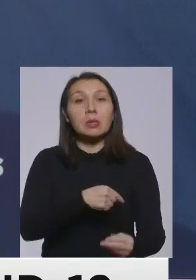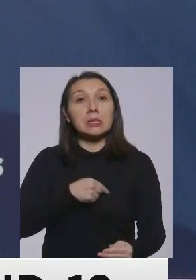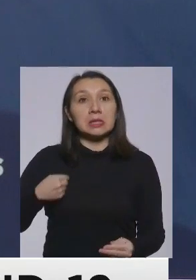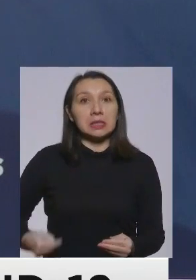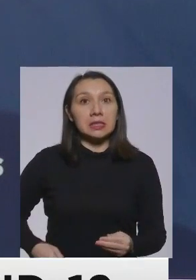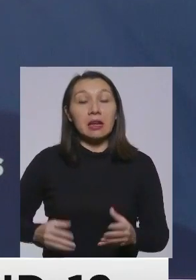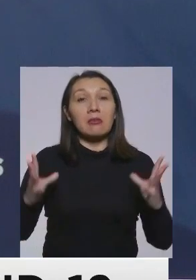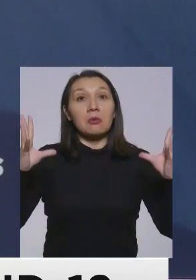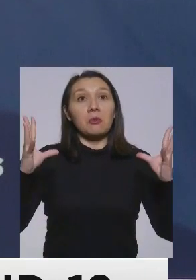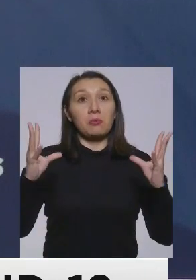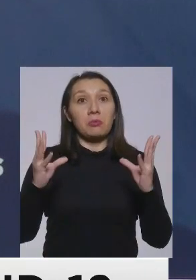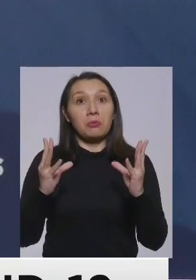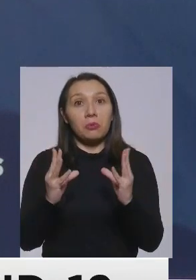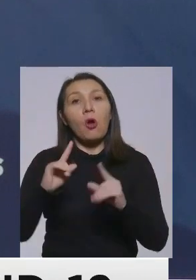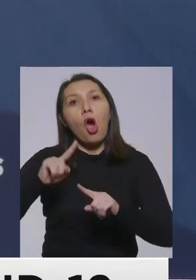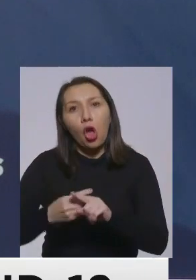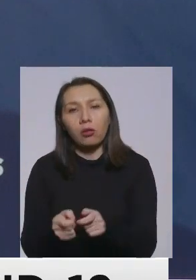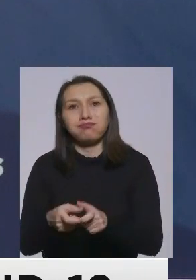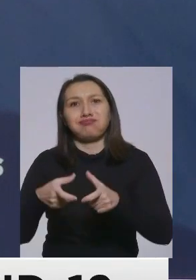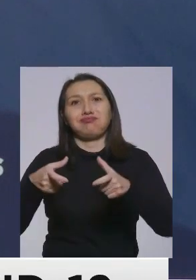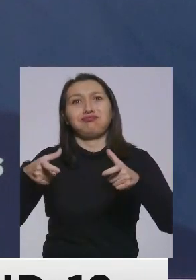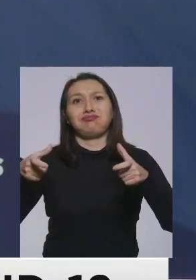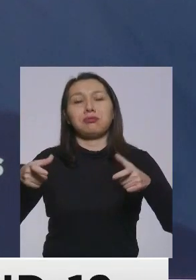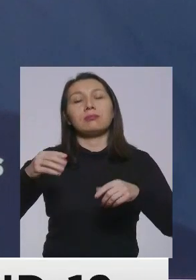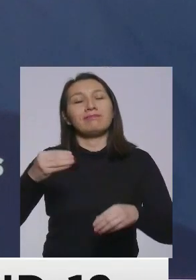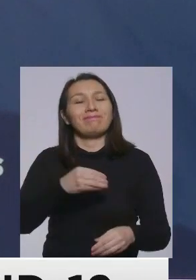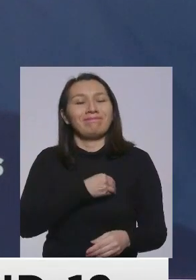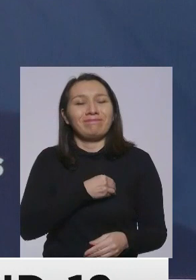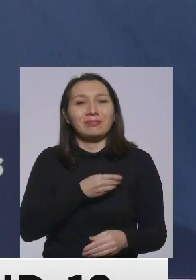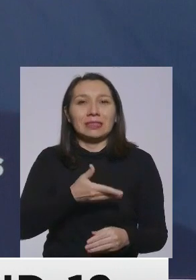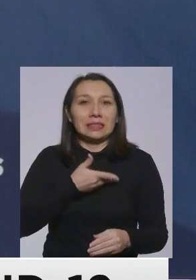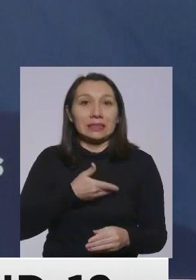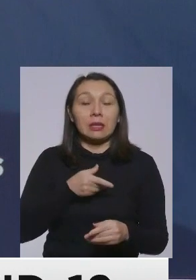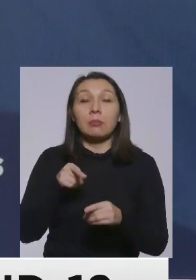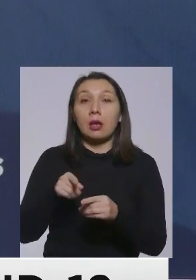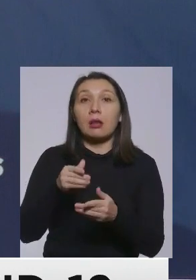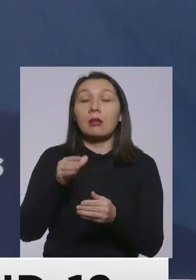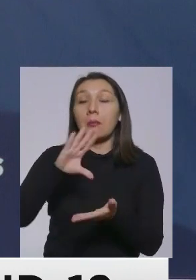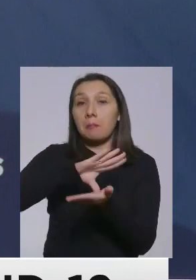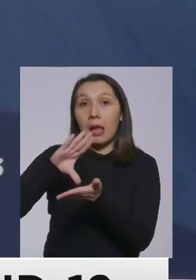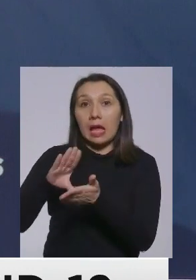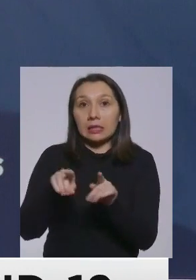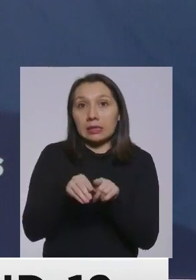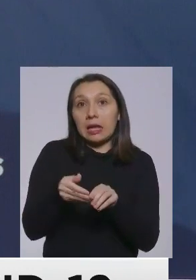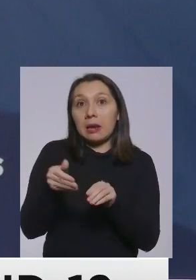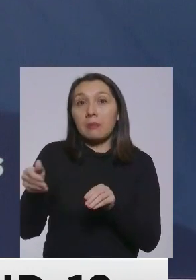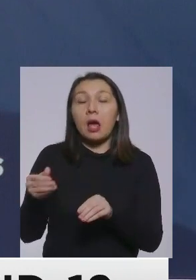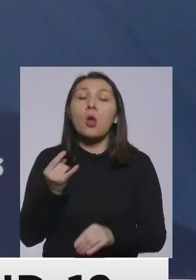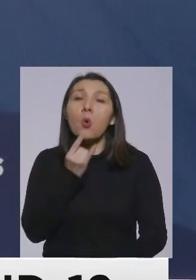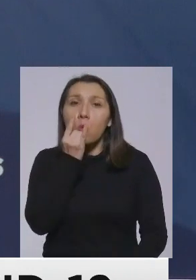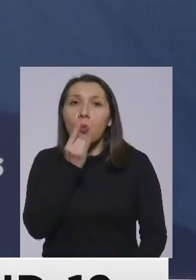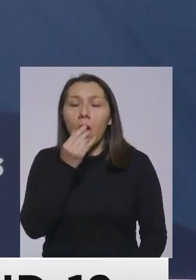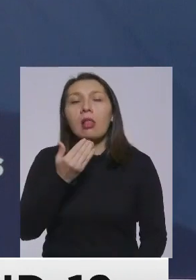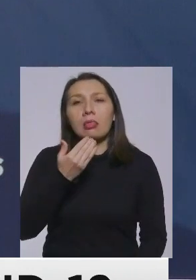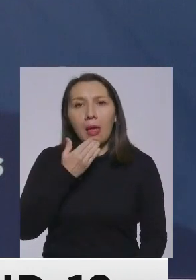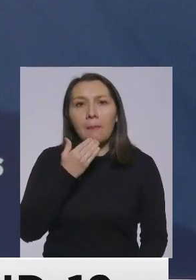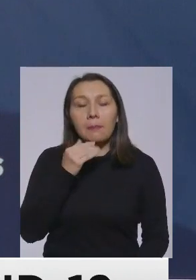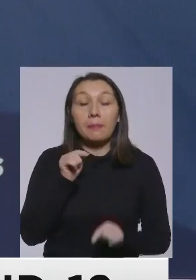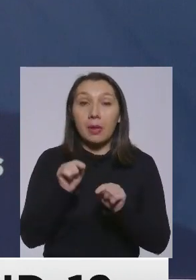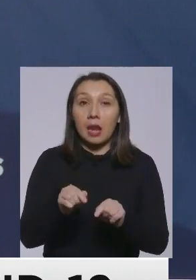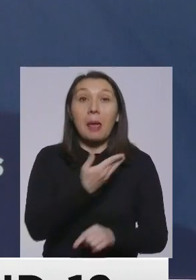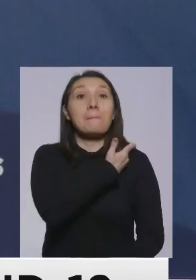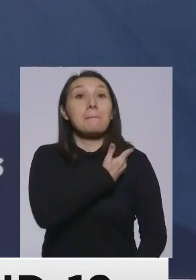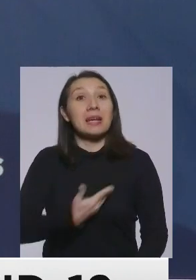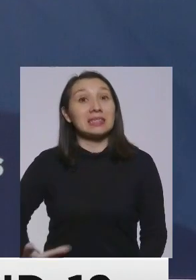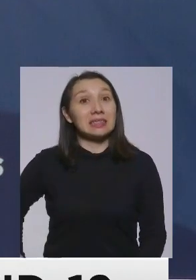y también la lamentablemente en uno de nuestros países hermanos en uruguay hoy día el